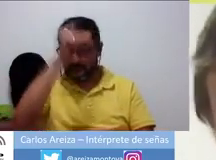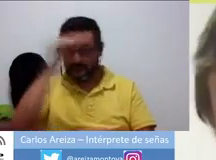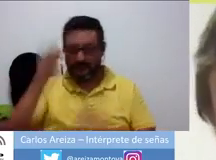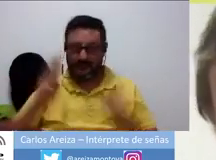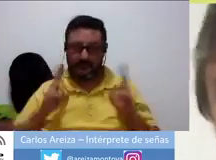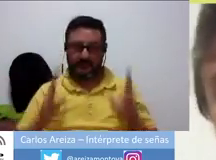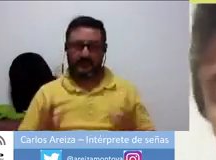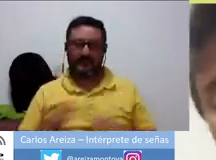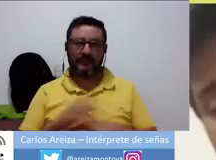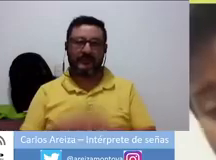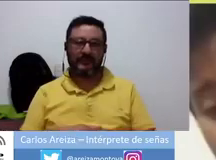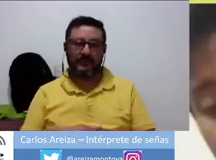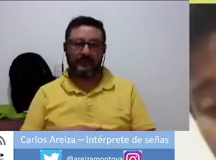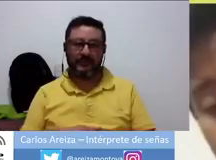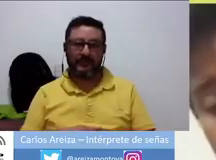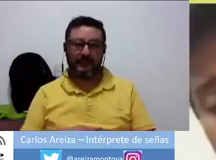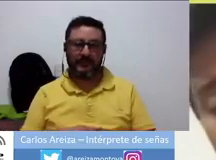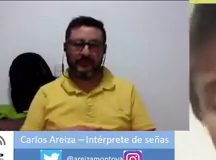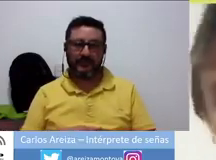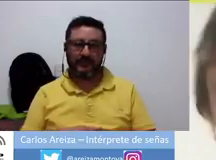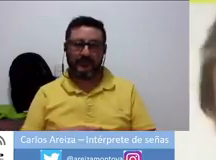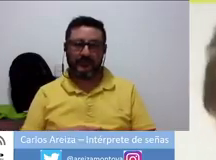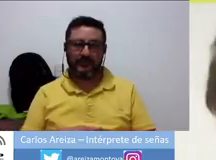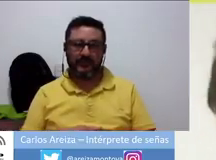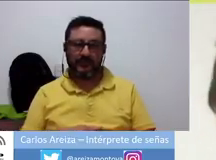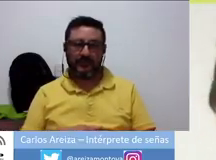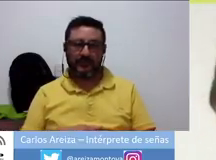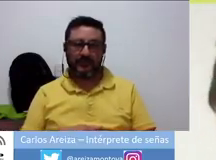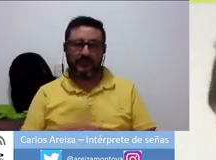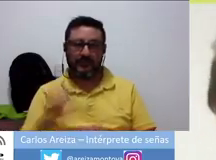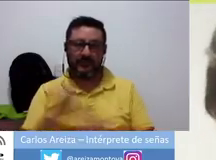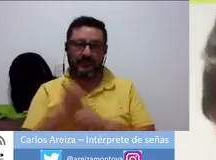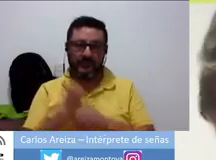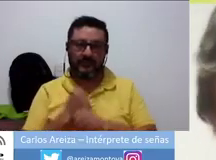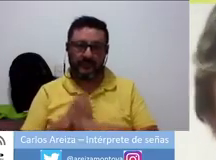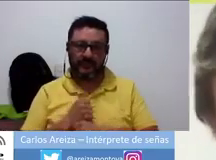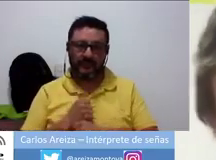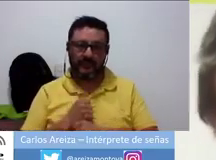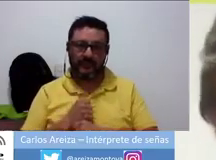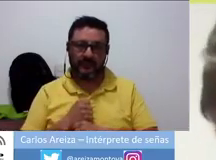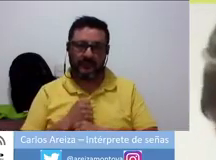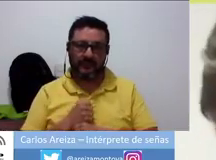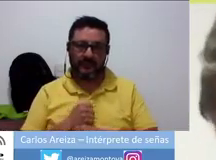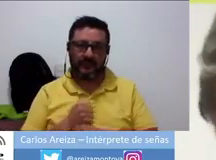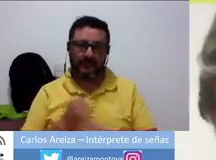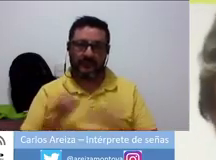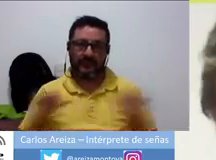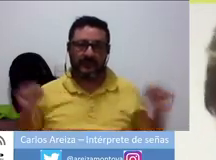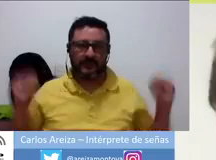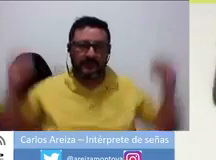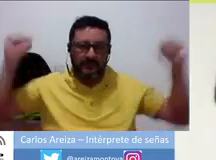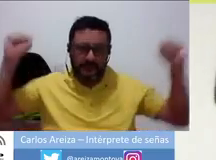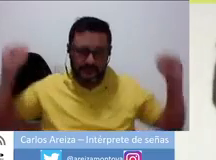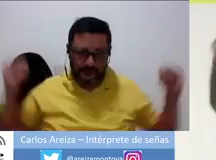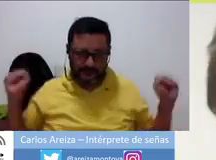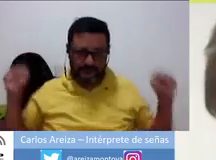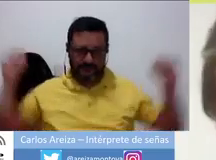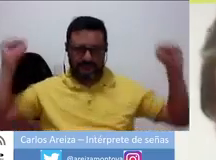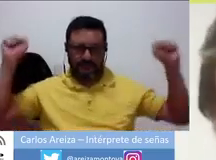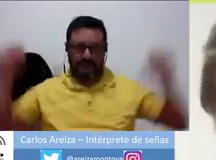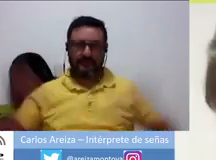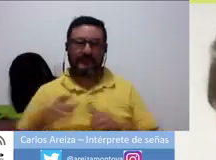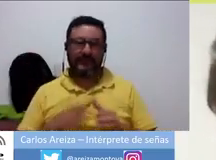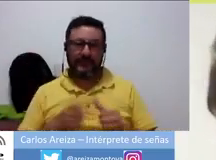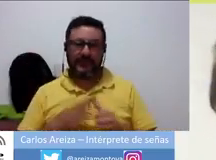o no? Hacemos trabajo de gimnasio muy fuerte, de mucha potencia, muy explosivos.